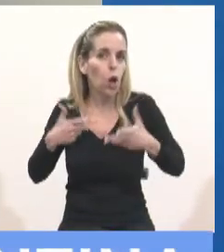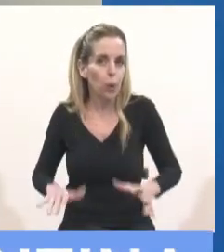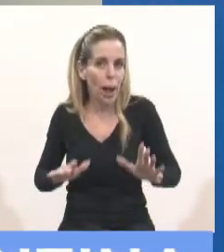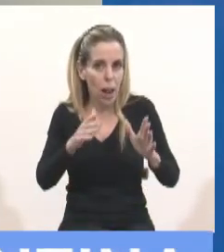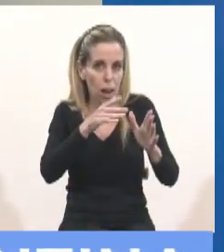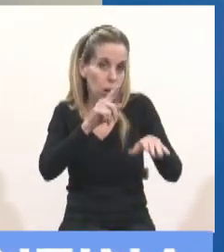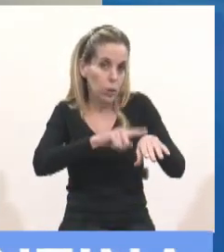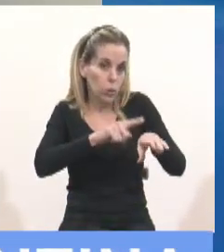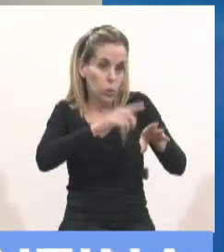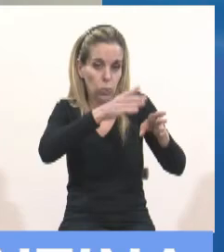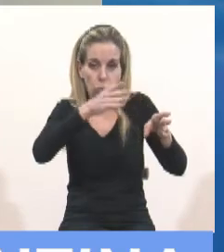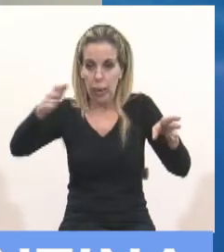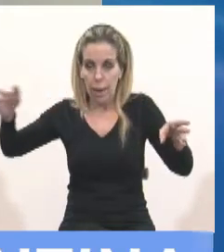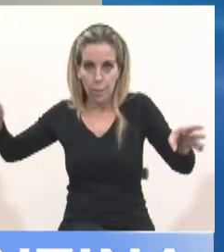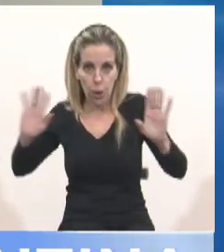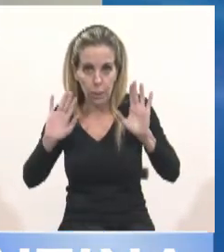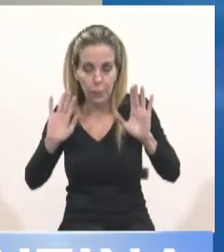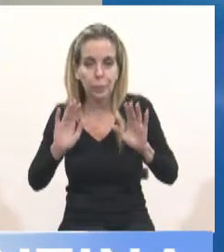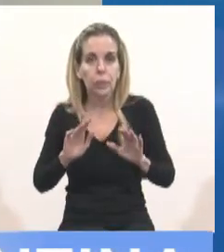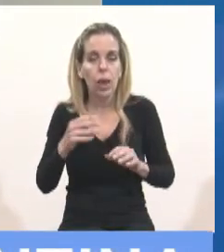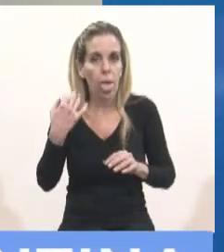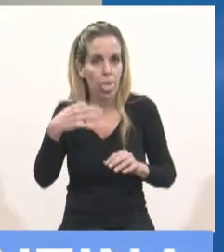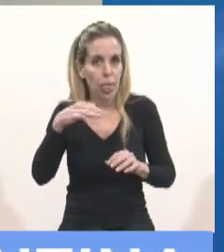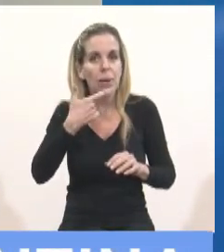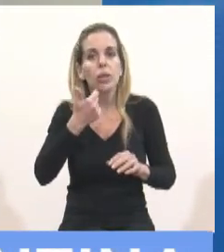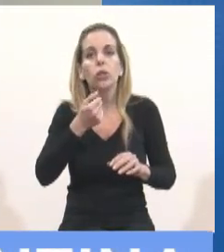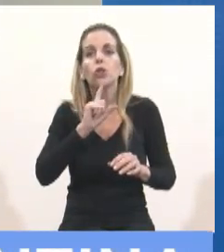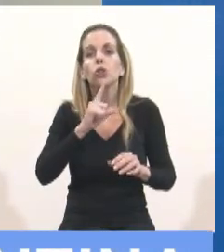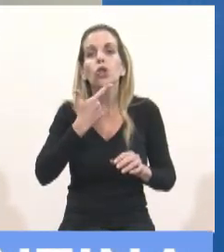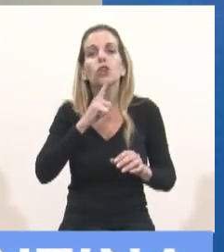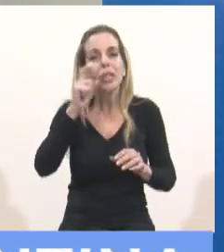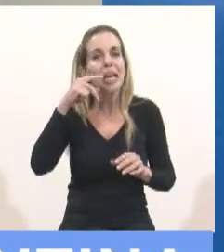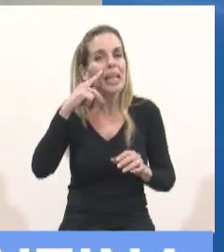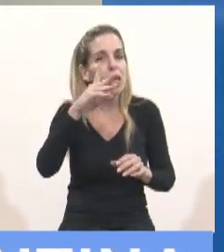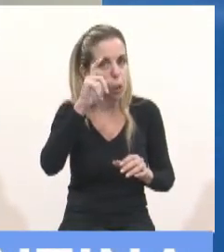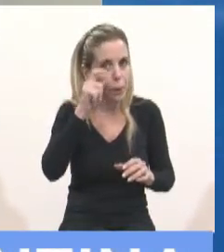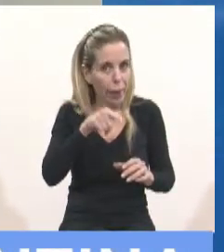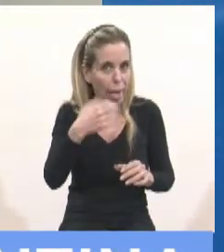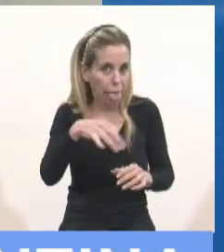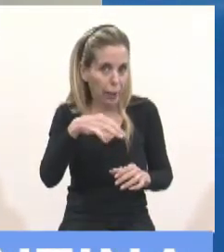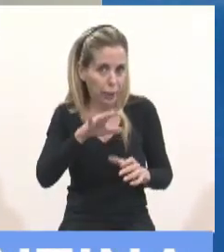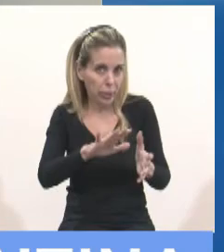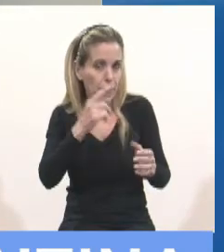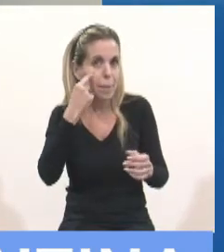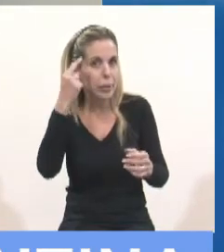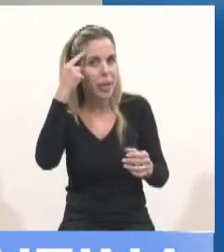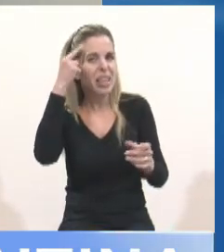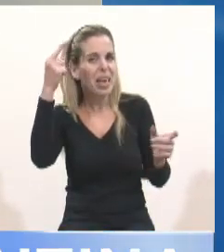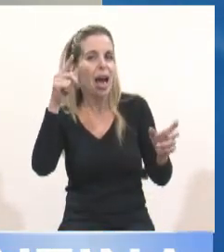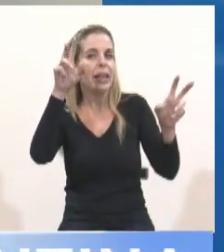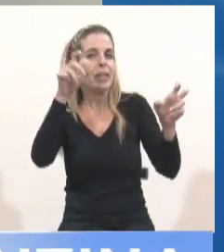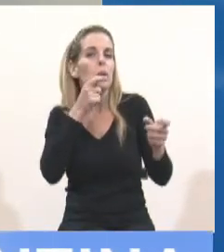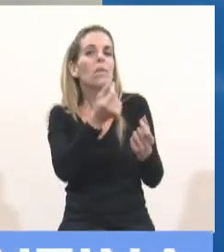para eso no solo tiene que ser sostenible o sustentable desde el punto de vista financiero, sino